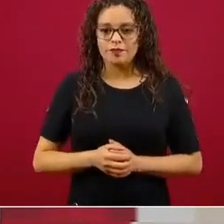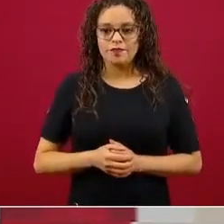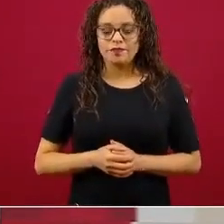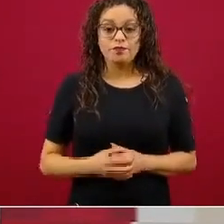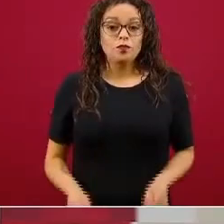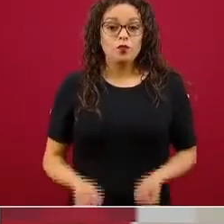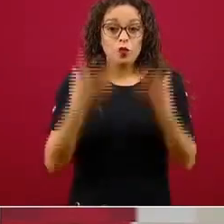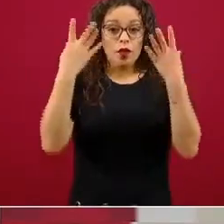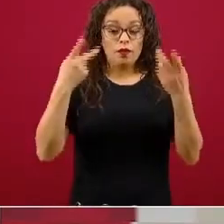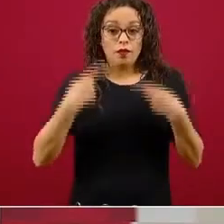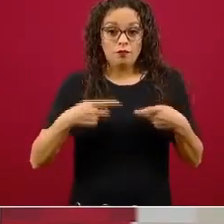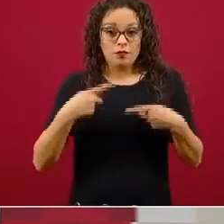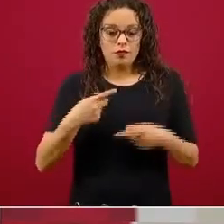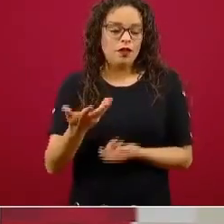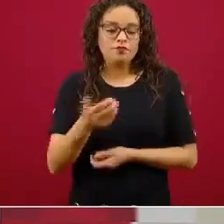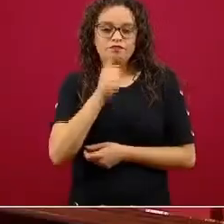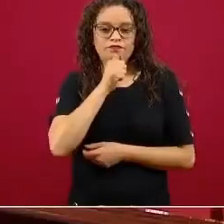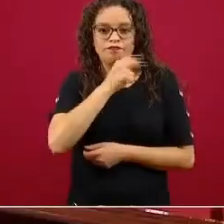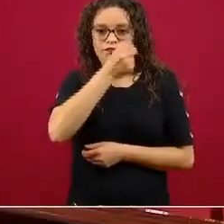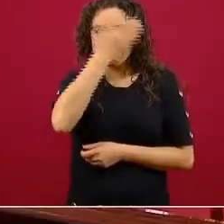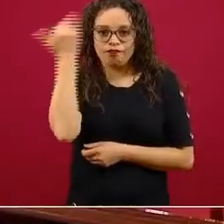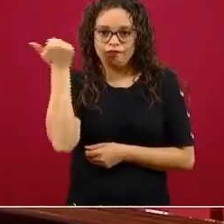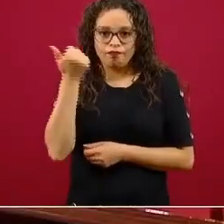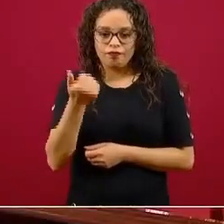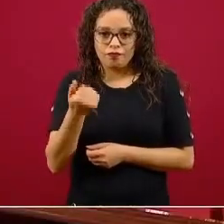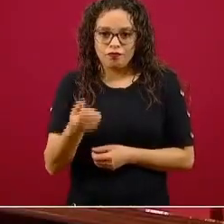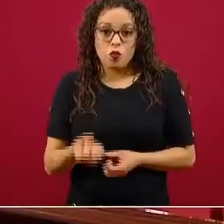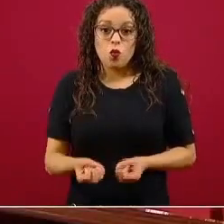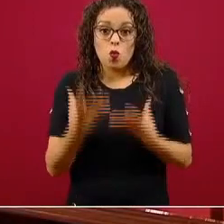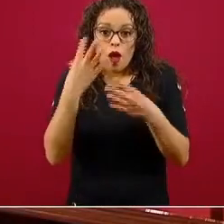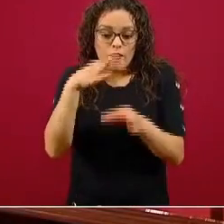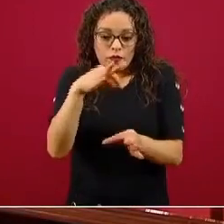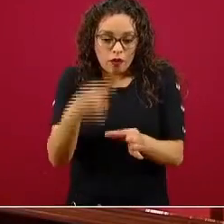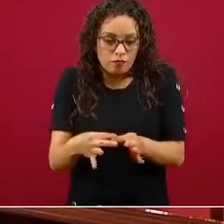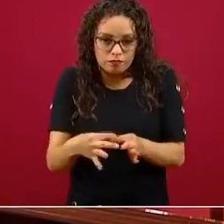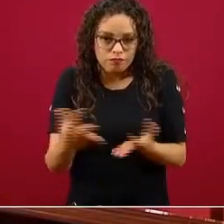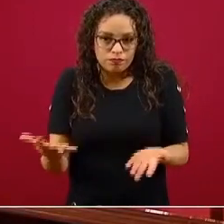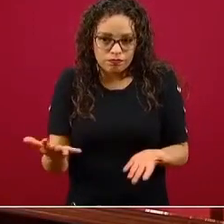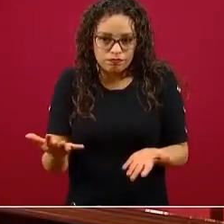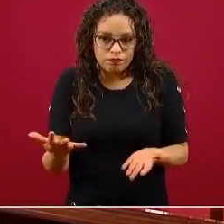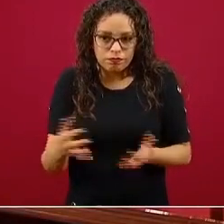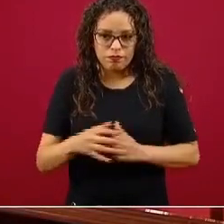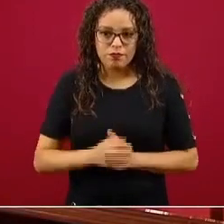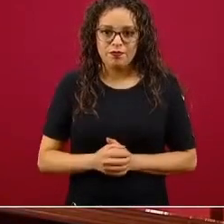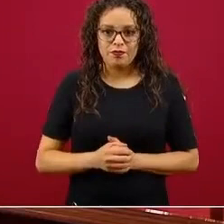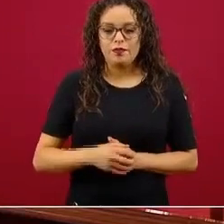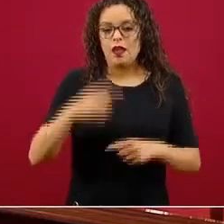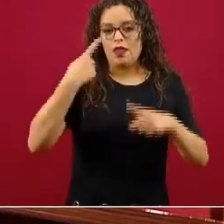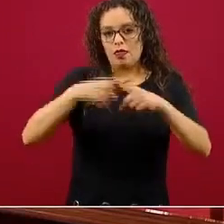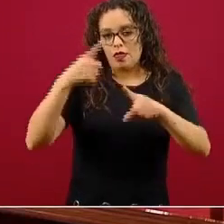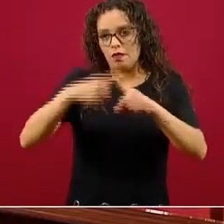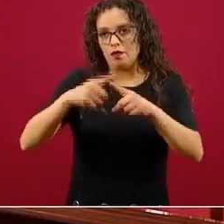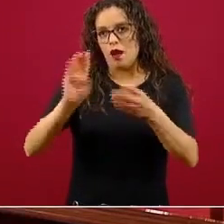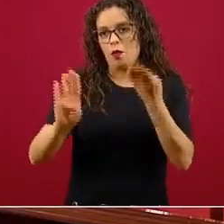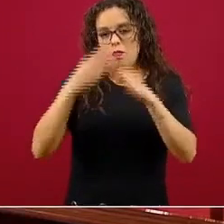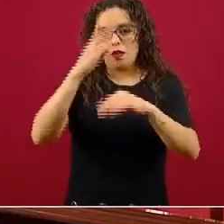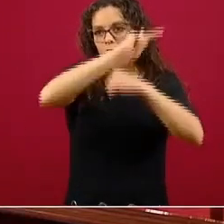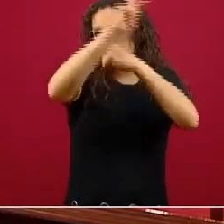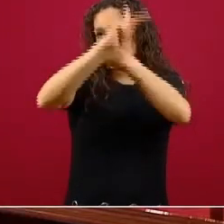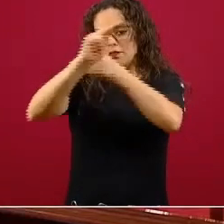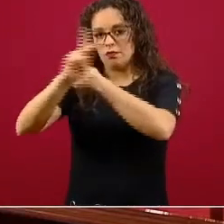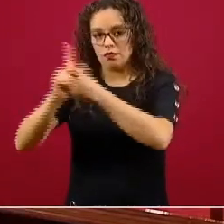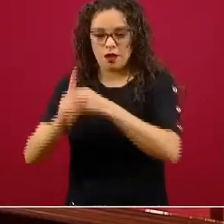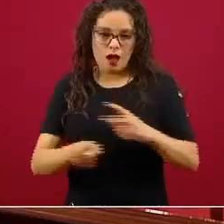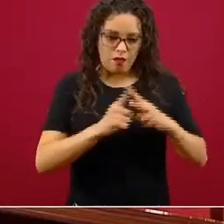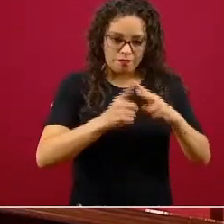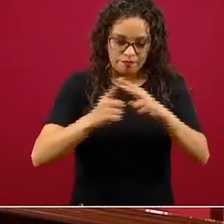todavía, existen pequeñas descripciones en algunas partes del mundo, nosotros tenemos nuestra propia estadística,